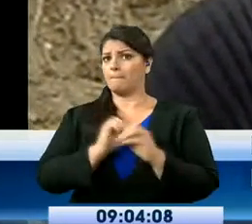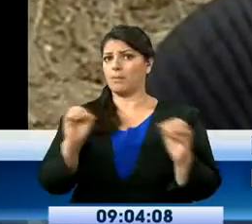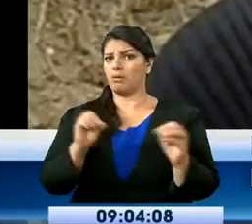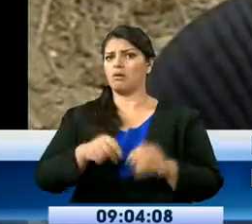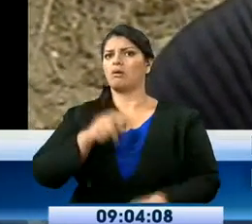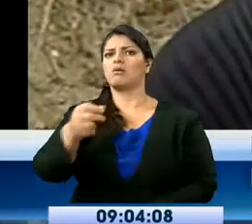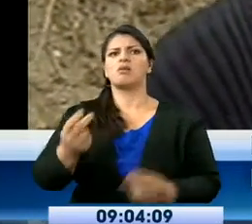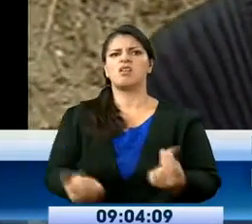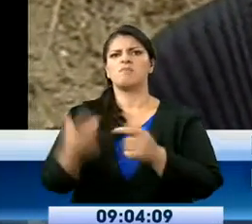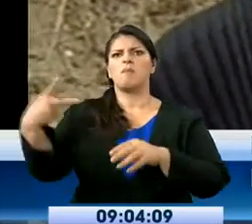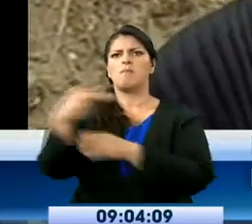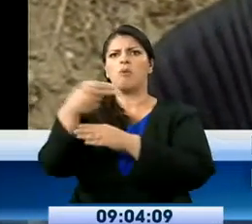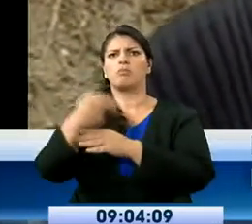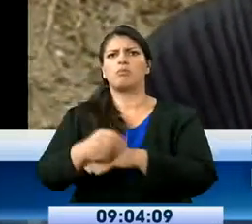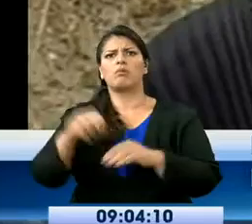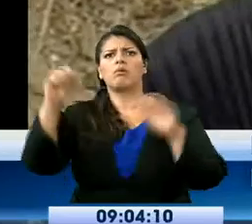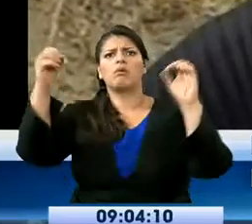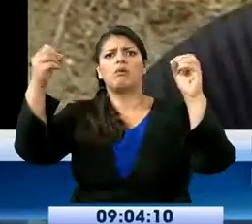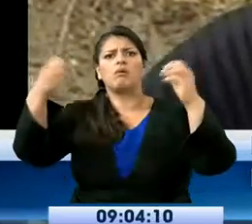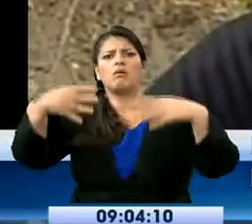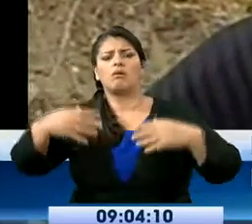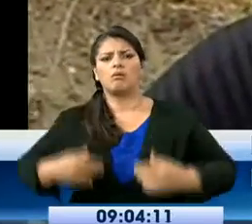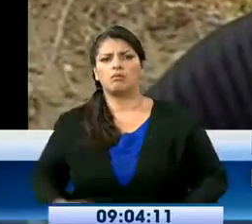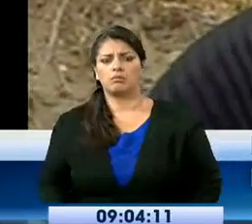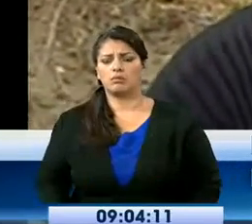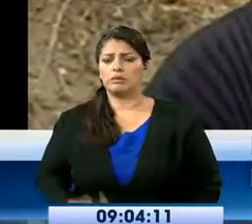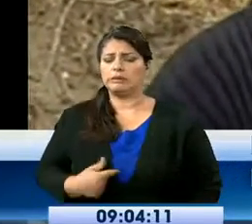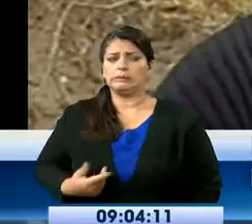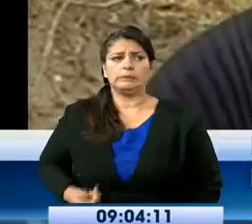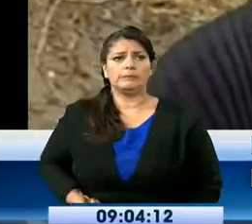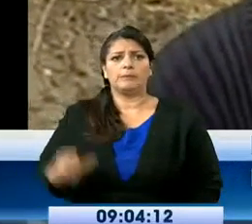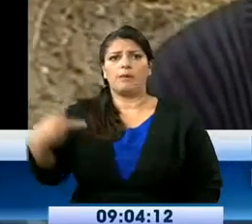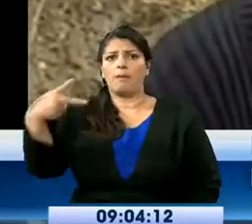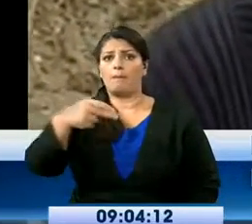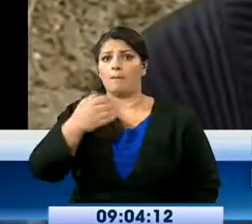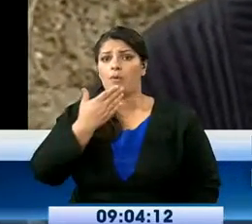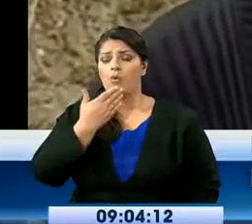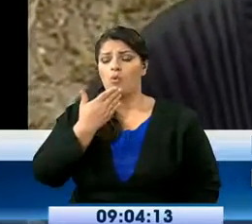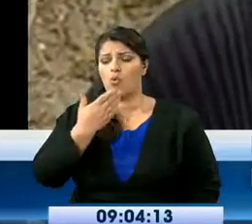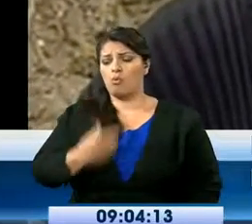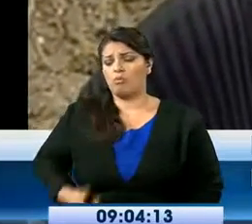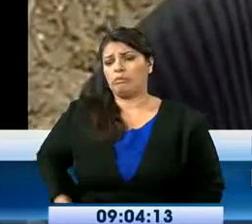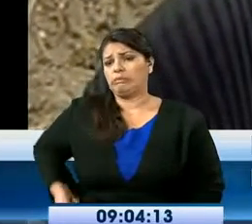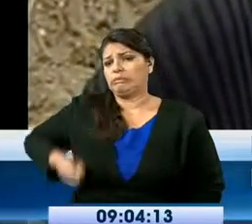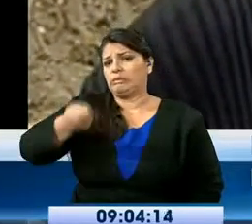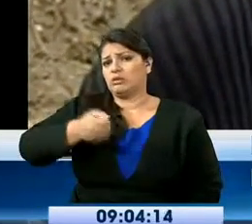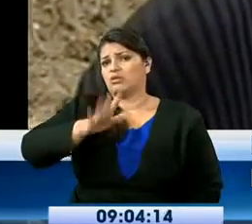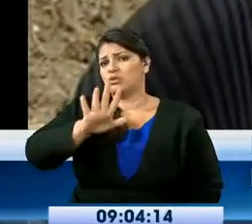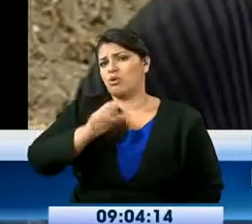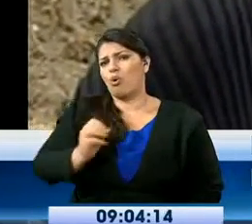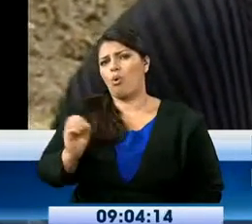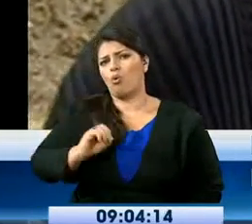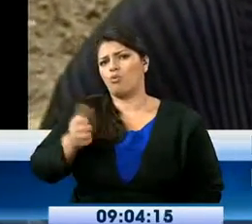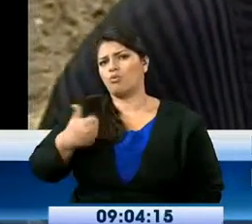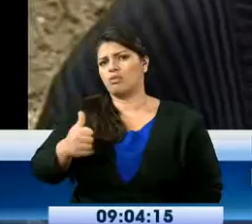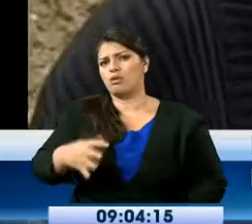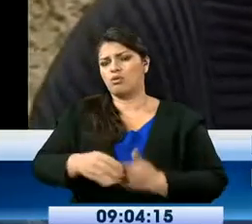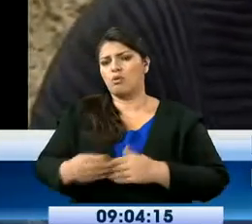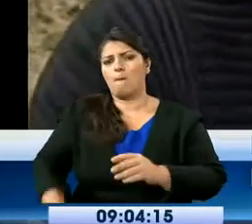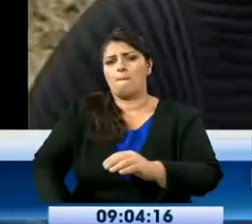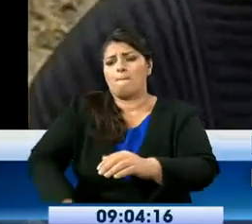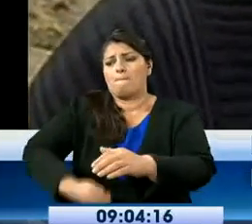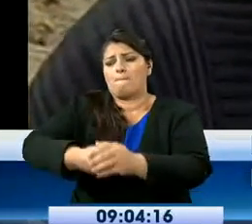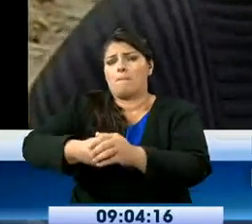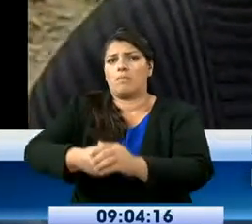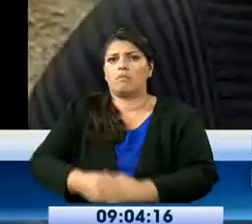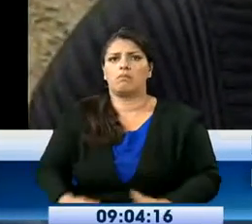que no nos corten tenemos que tener $5 o $10 en el bolsillo, porque son tan sinvergüenzas que le damos $5 o $10... nosotros a ellos y ahí